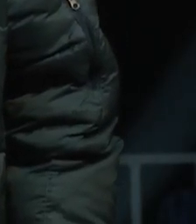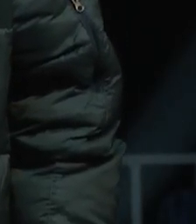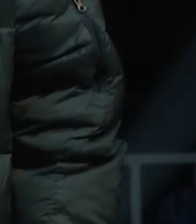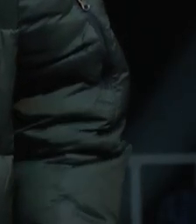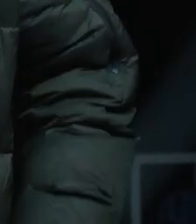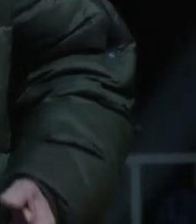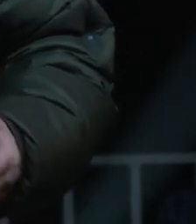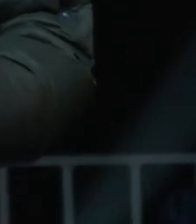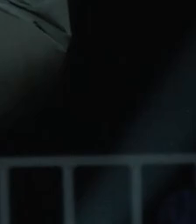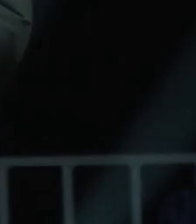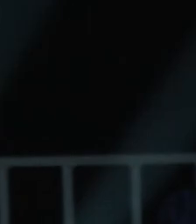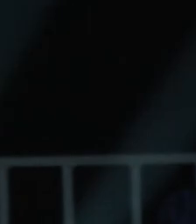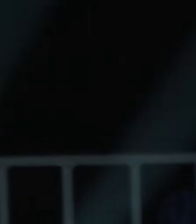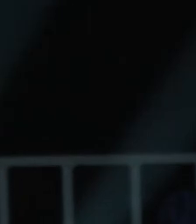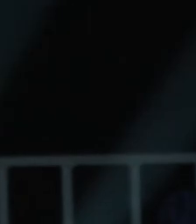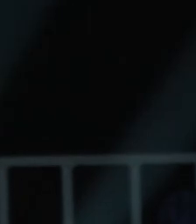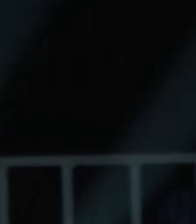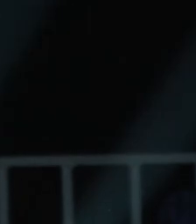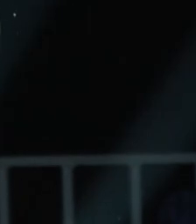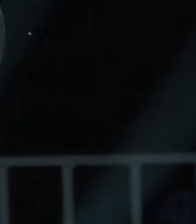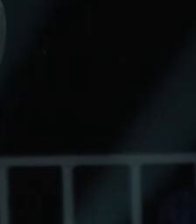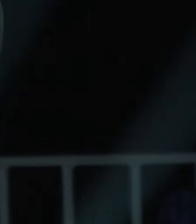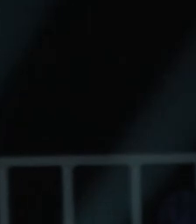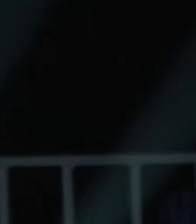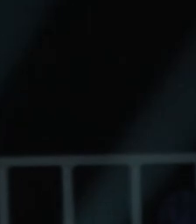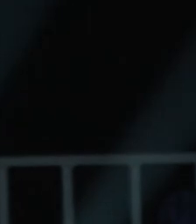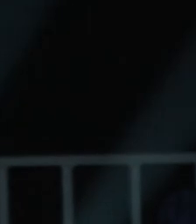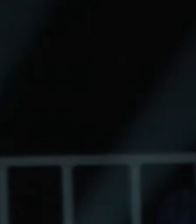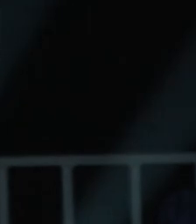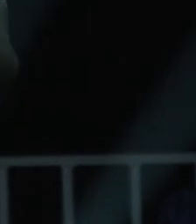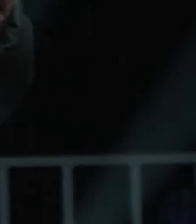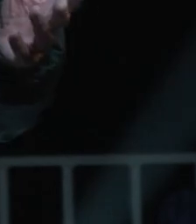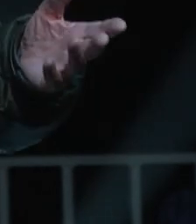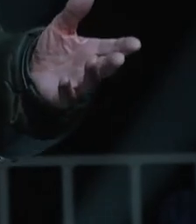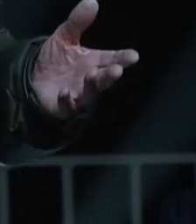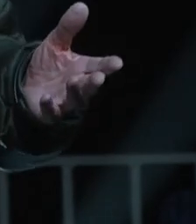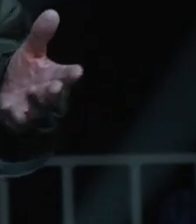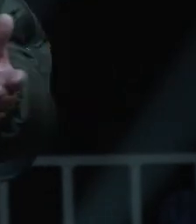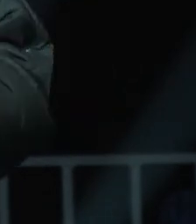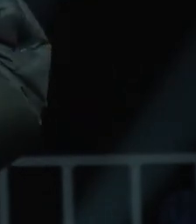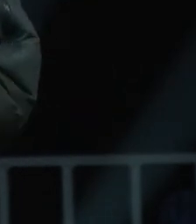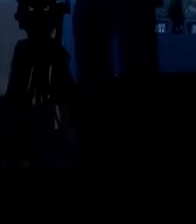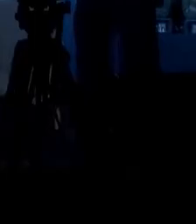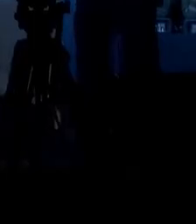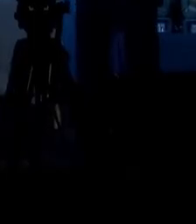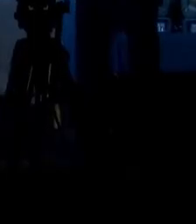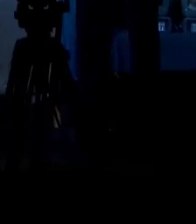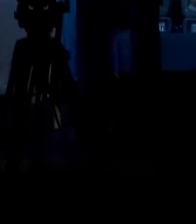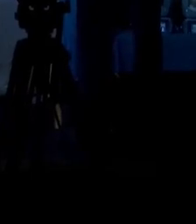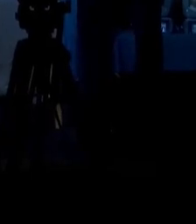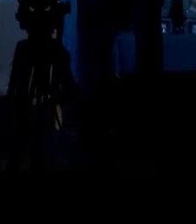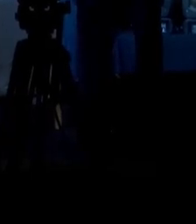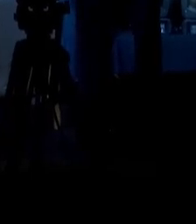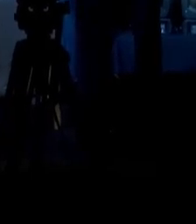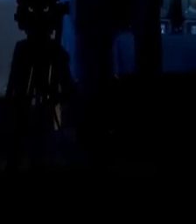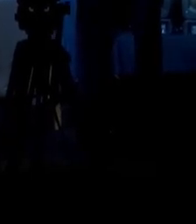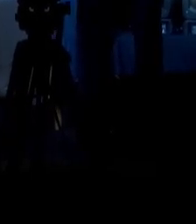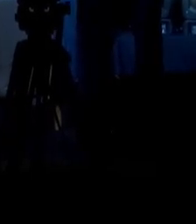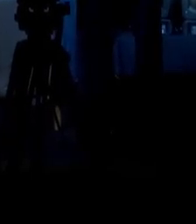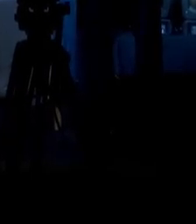entrenamiento. No es que sirva para nada. Bueno, a veces me dicen, no, la astronomía no sirve para nada. Sirve para que los